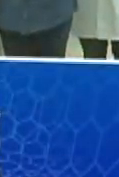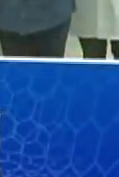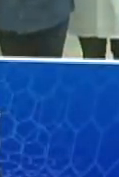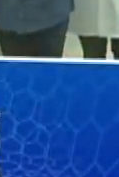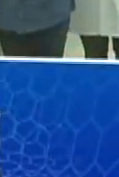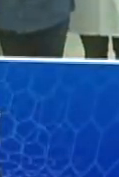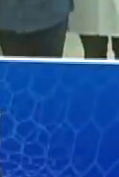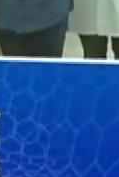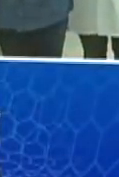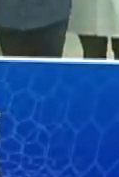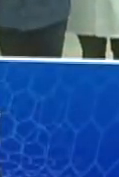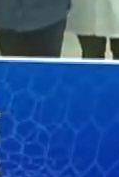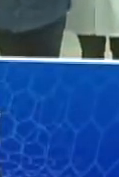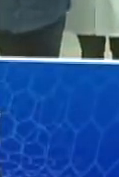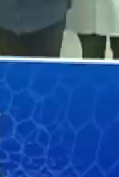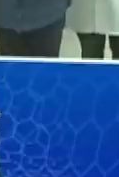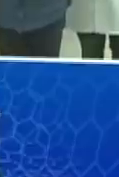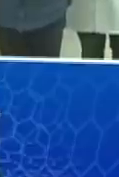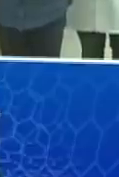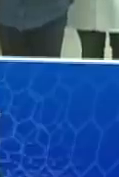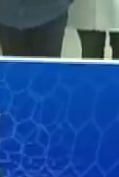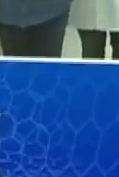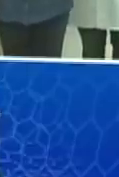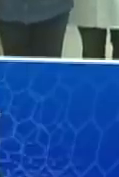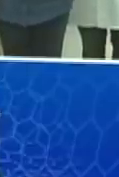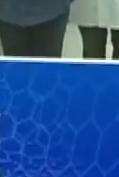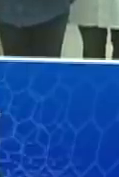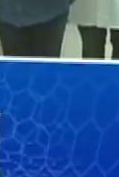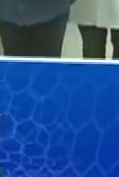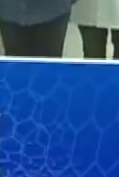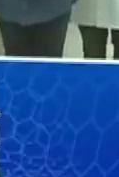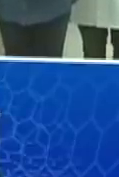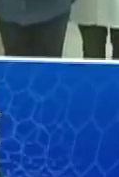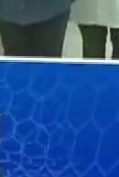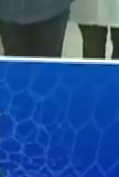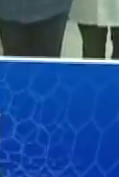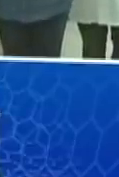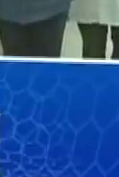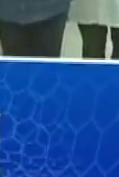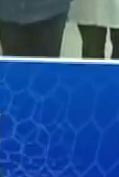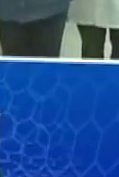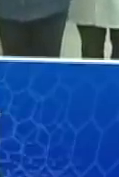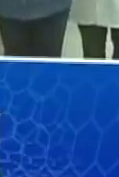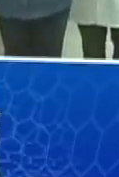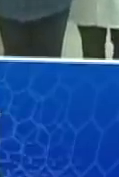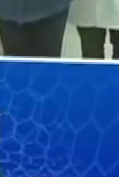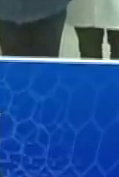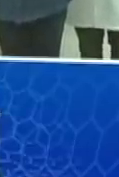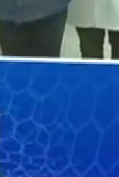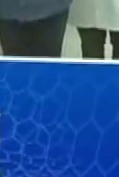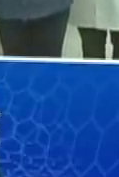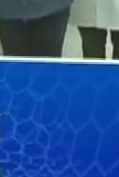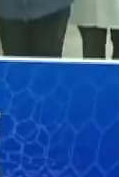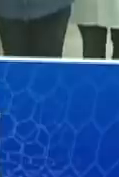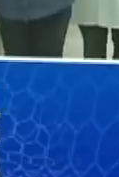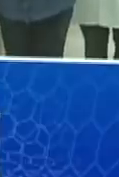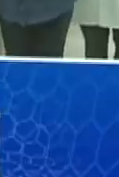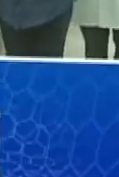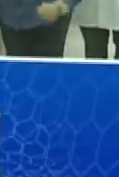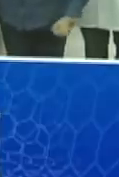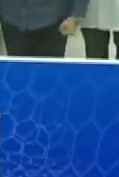hermoso, y aquí el frito es muy bueno. Está invitado, presidente, al municipio Caripe.